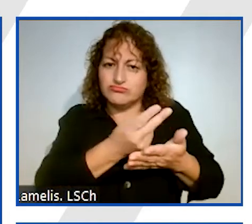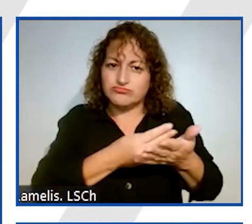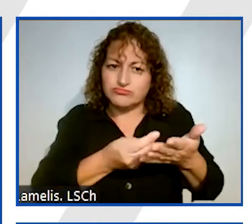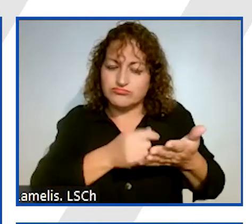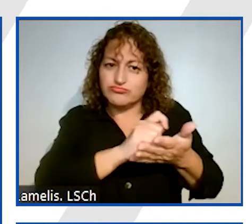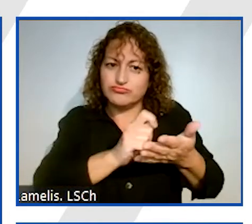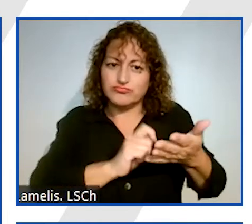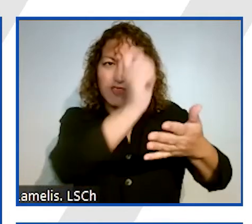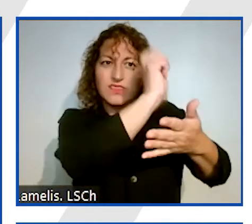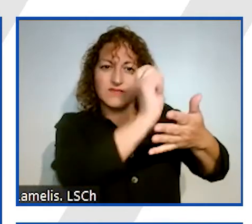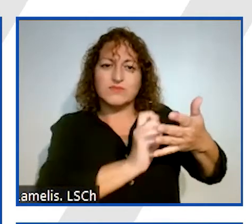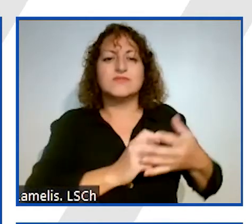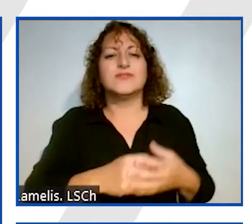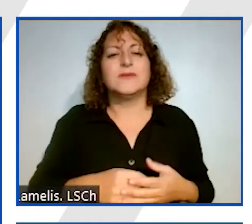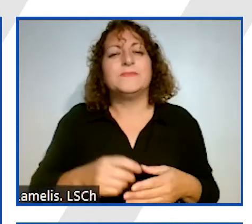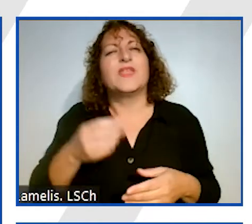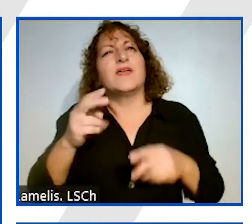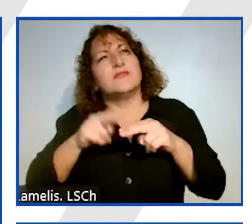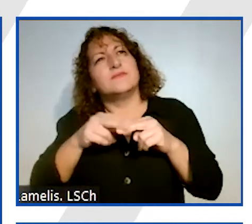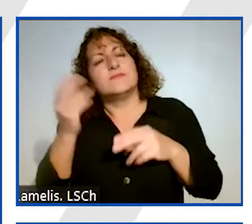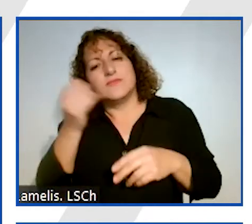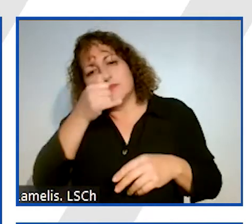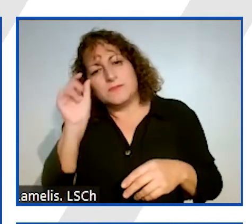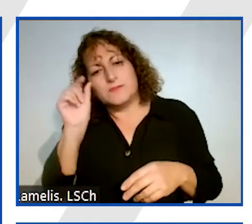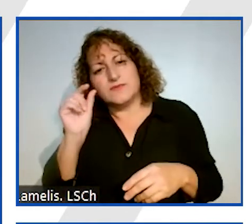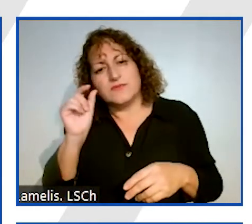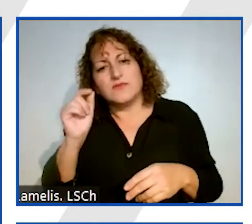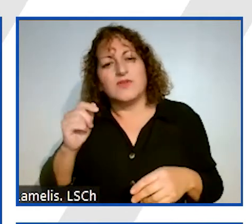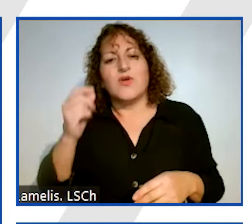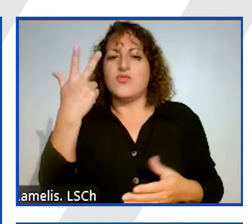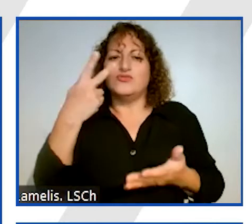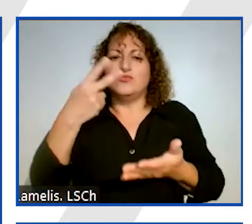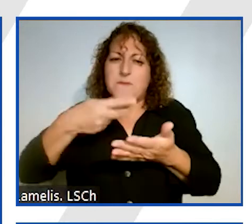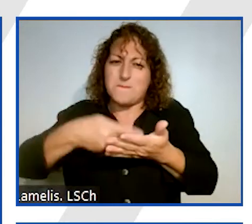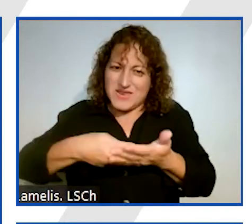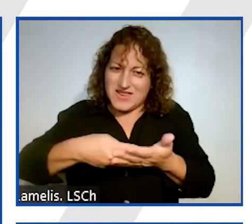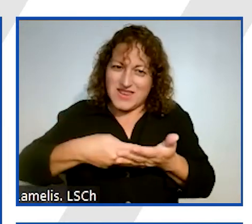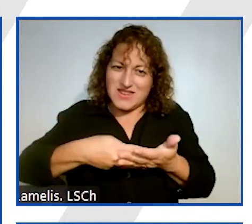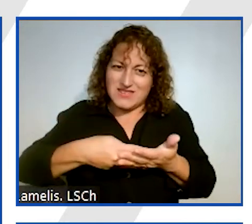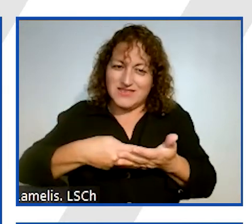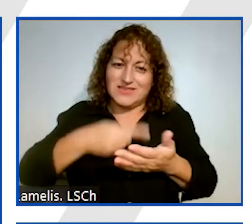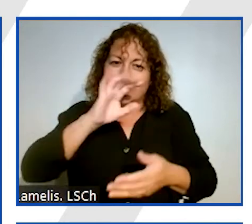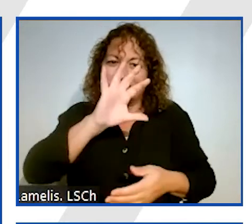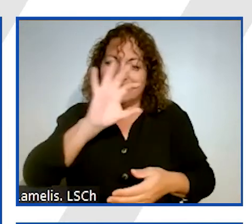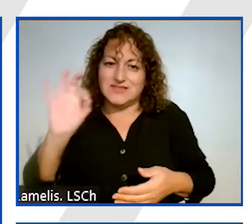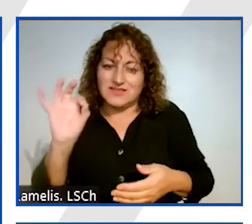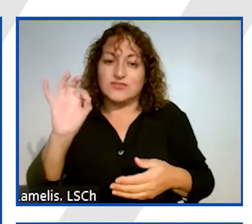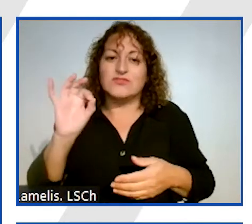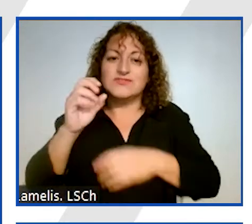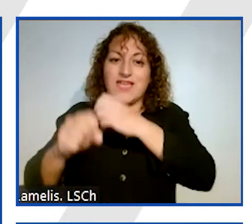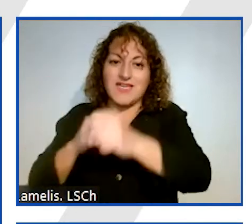hace poco dataron un anzuelo que fue hace aproximadamente 8.500 años. Es un anzuelo grande. Entonces hay un